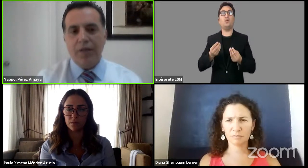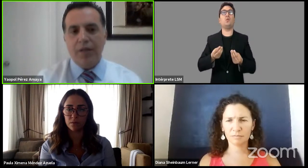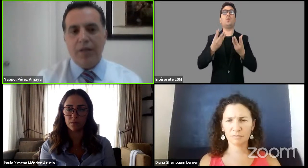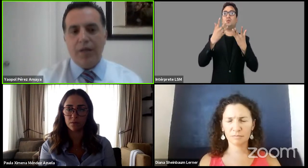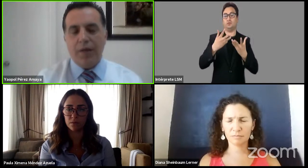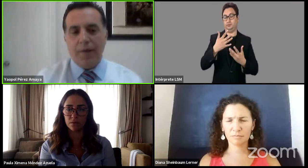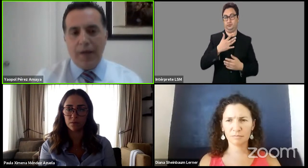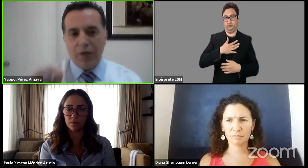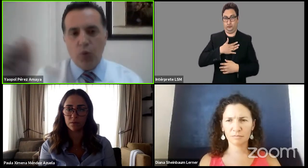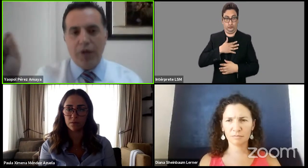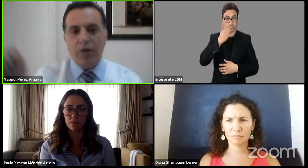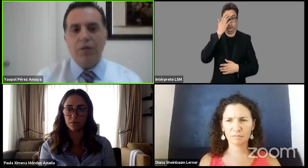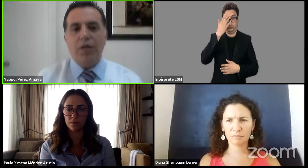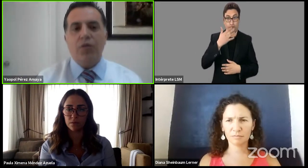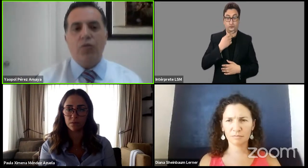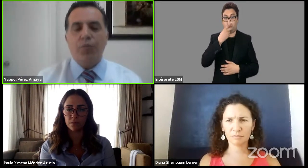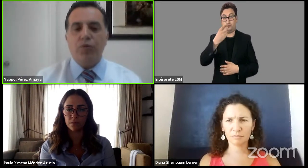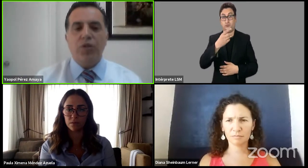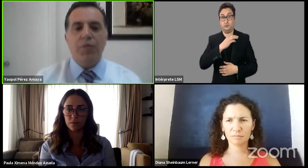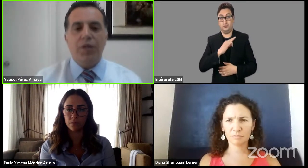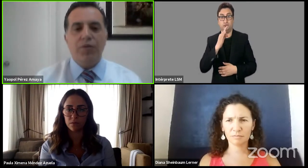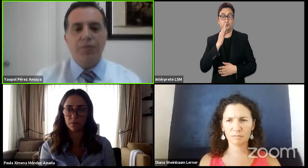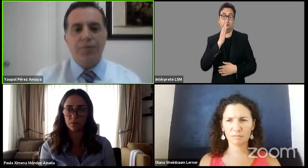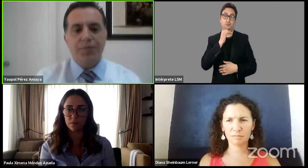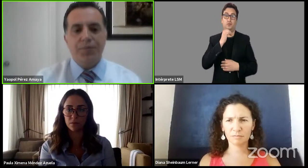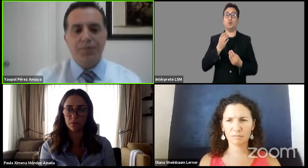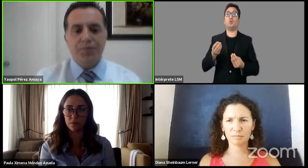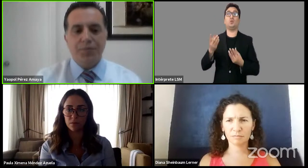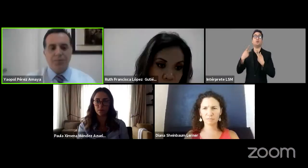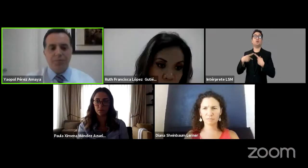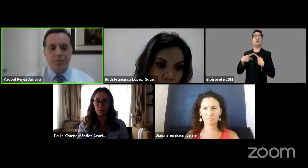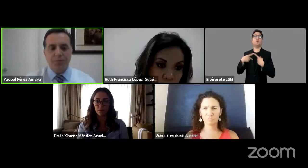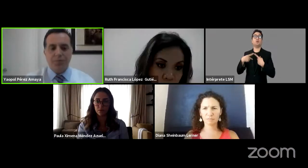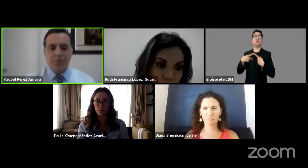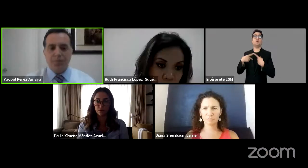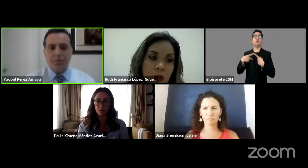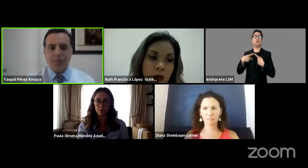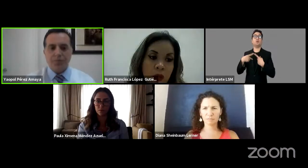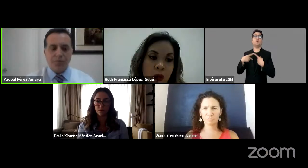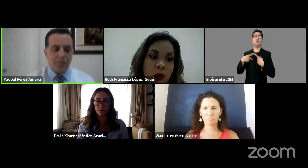discapacidad actúan dentro de un procedimiento.